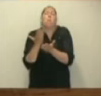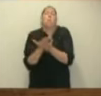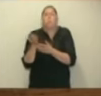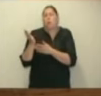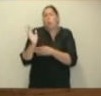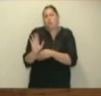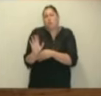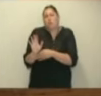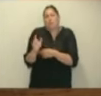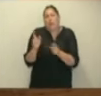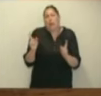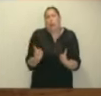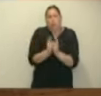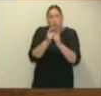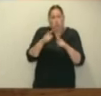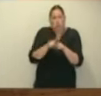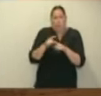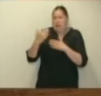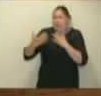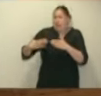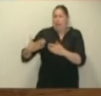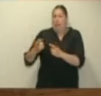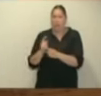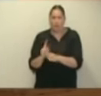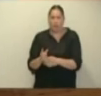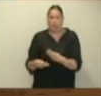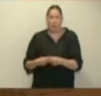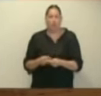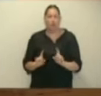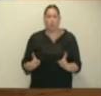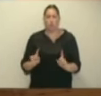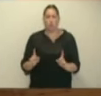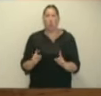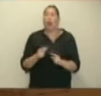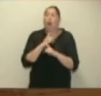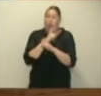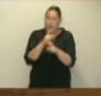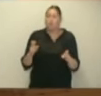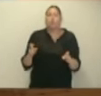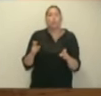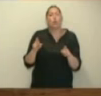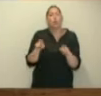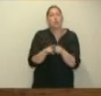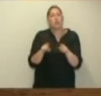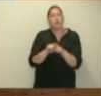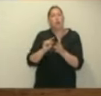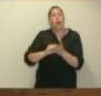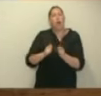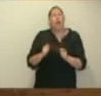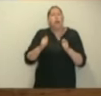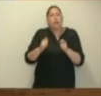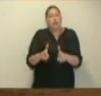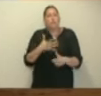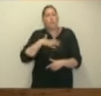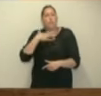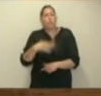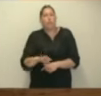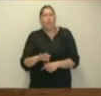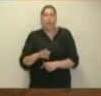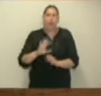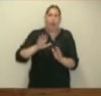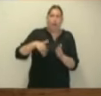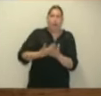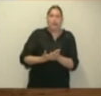mes para otro, e incluso advirtió que no podía garantizar que pudiese salir antes del final